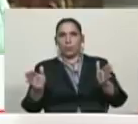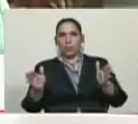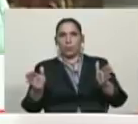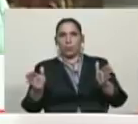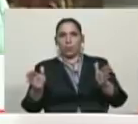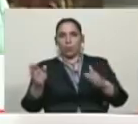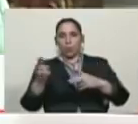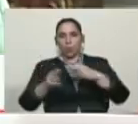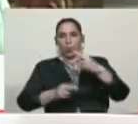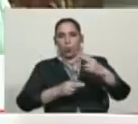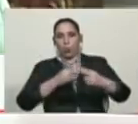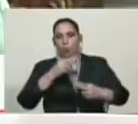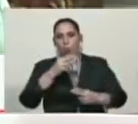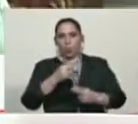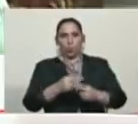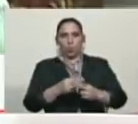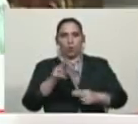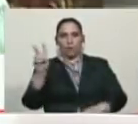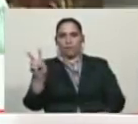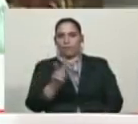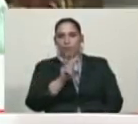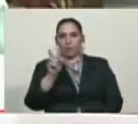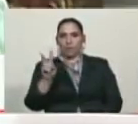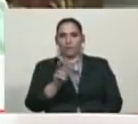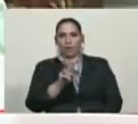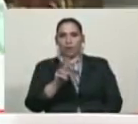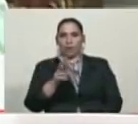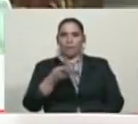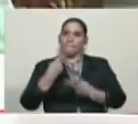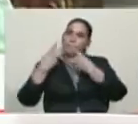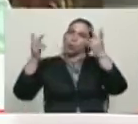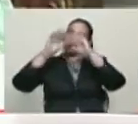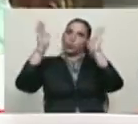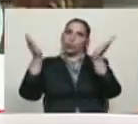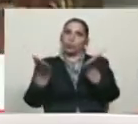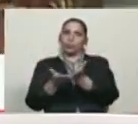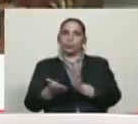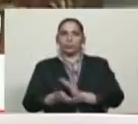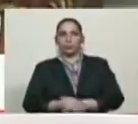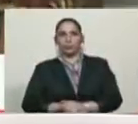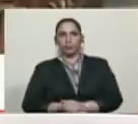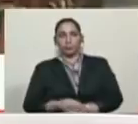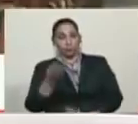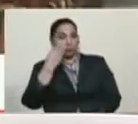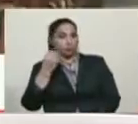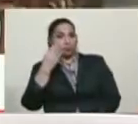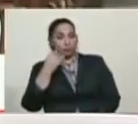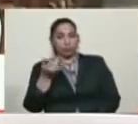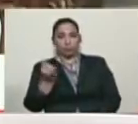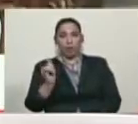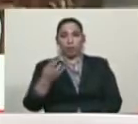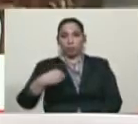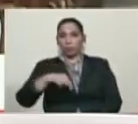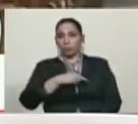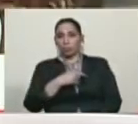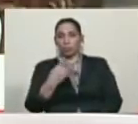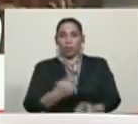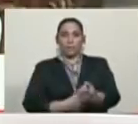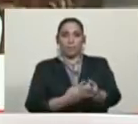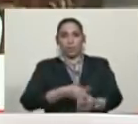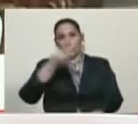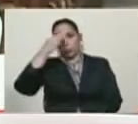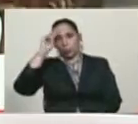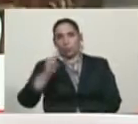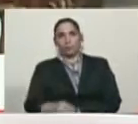universal de venezuela para el mundo lo digo además con la experiencia que tenemos nuestros hermanos cubanos